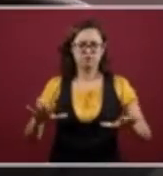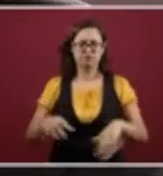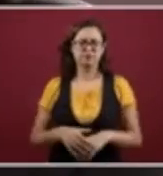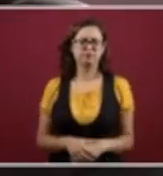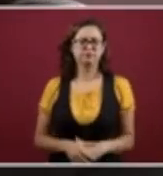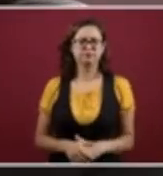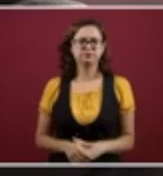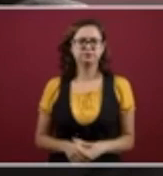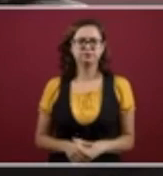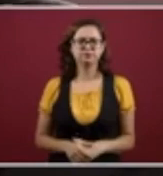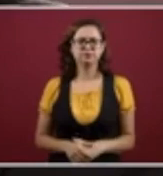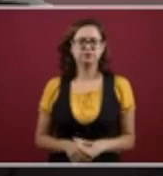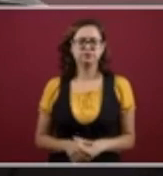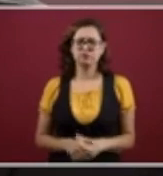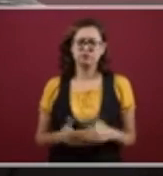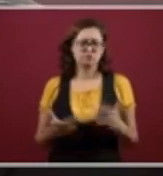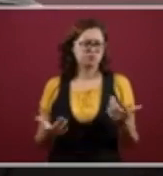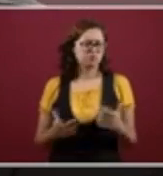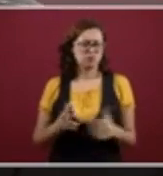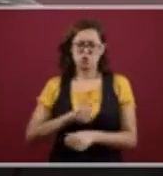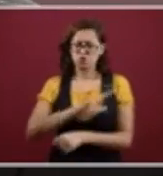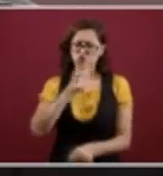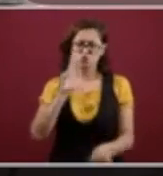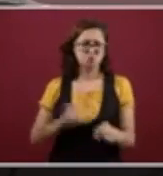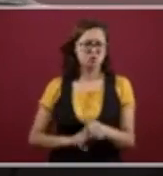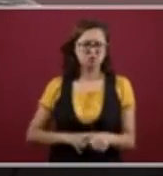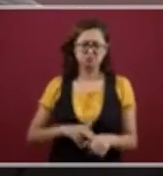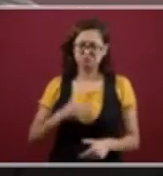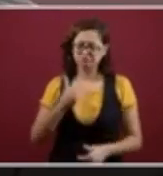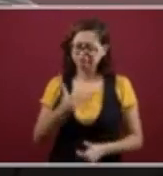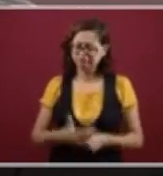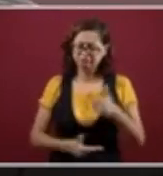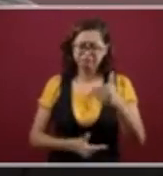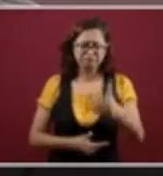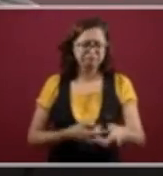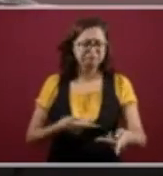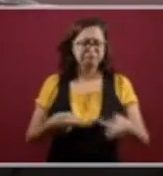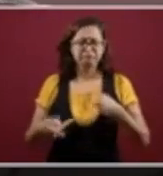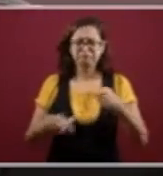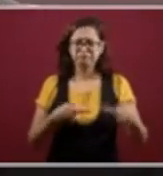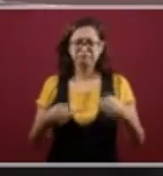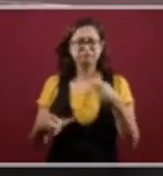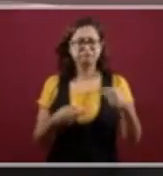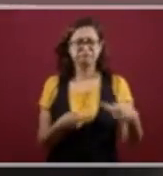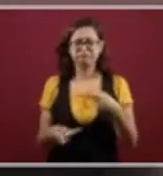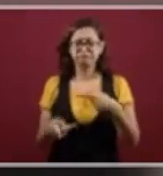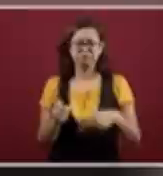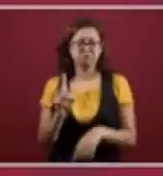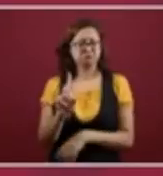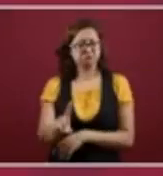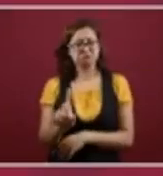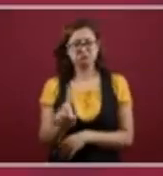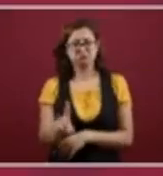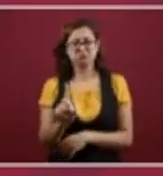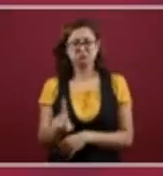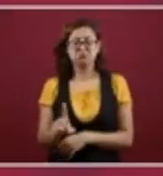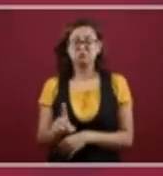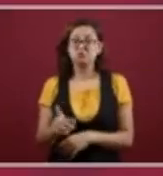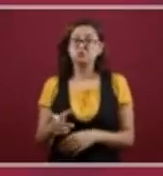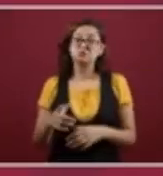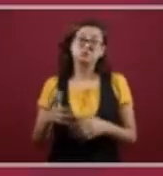continúa el programa en pie, el plan, ahora sí que llueva